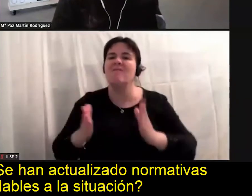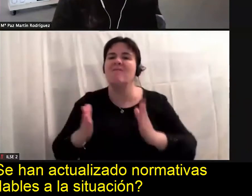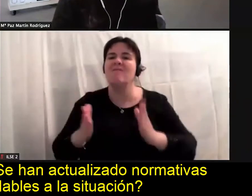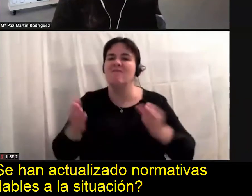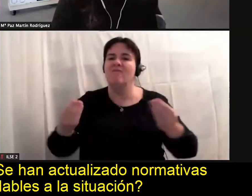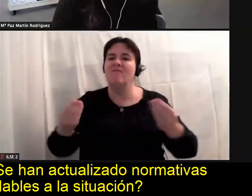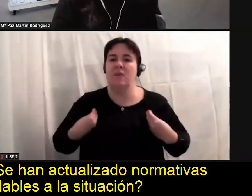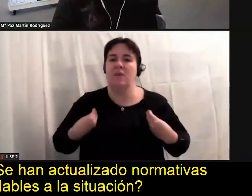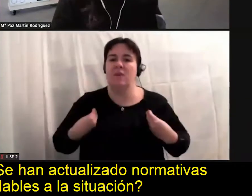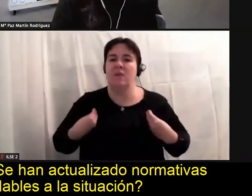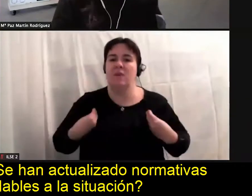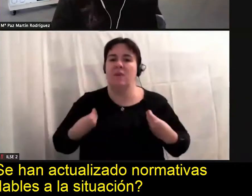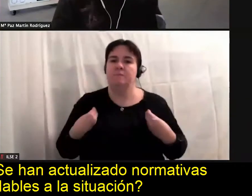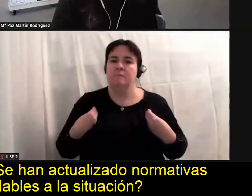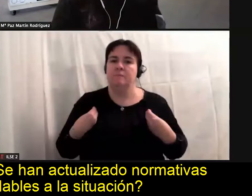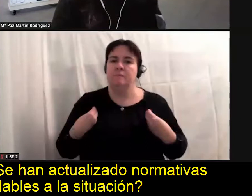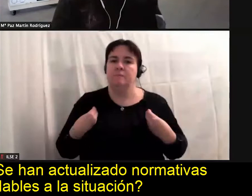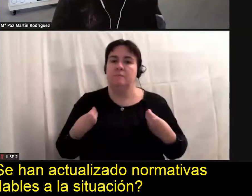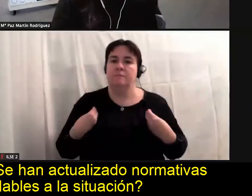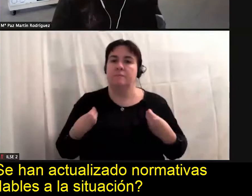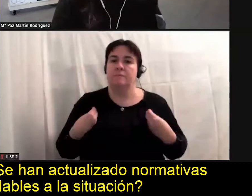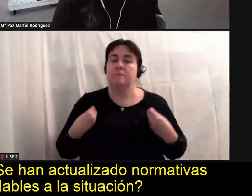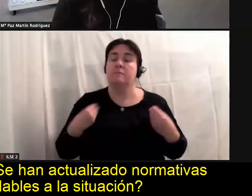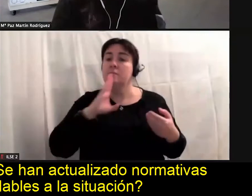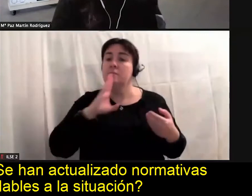ahora mismo, las